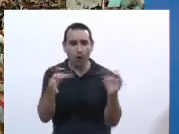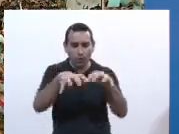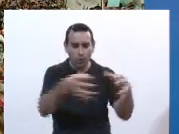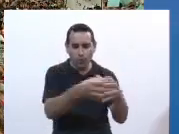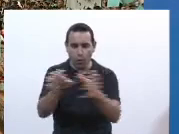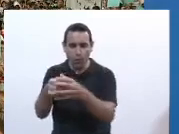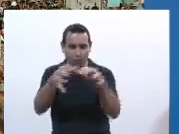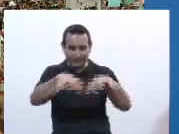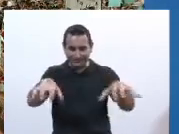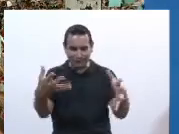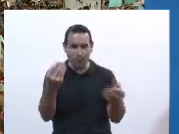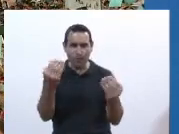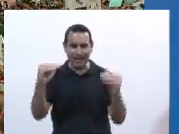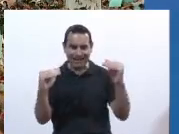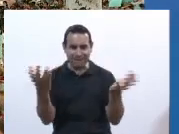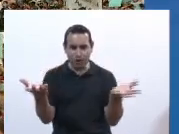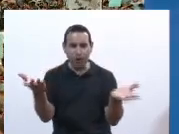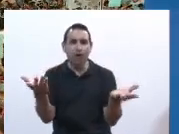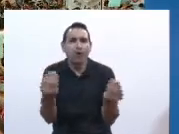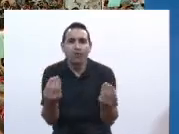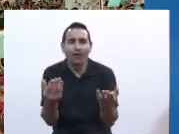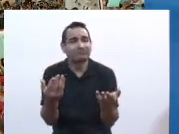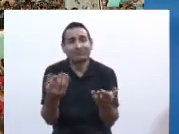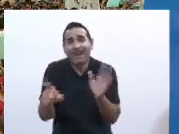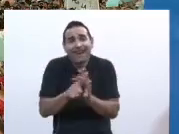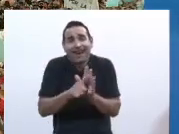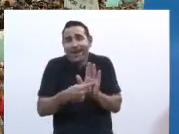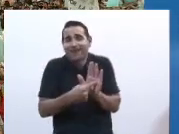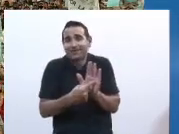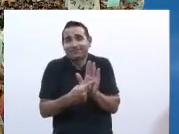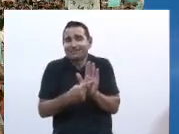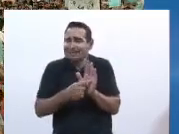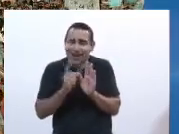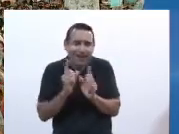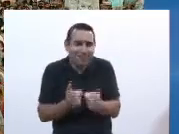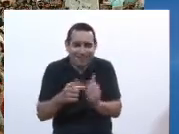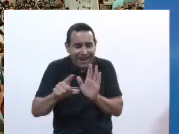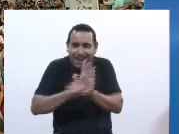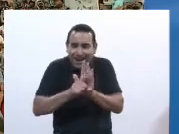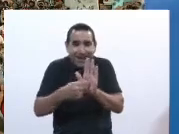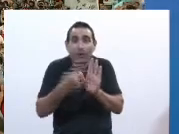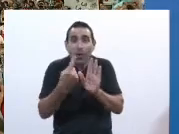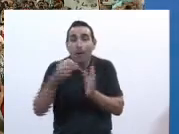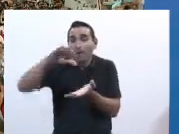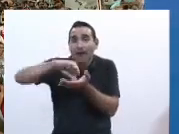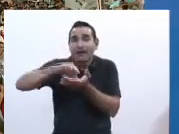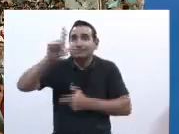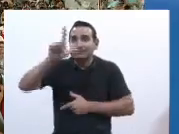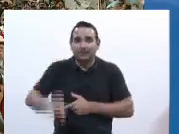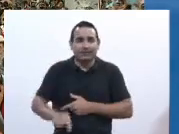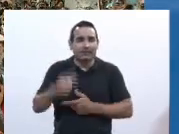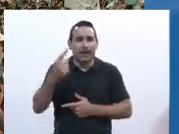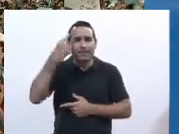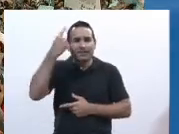medio? El punto medio siempre es la ley. Porque en un país de tantas diferencias